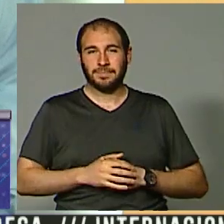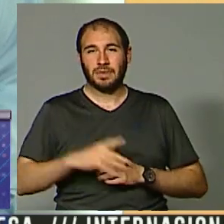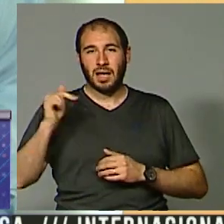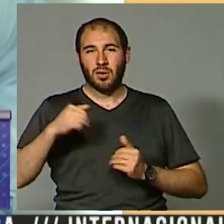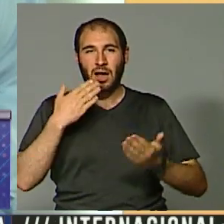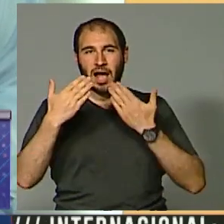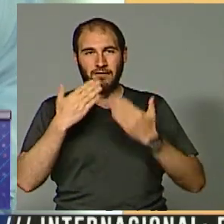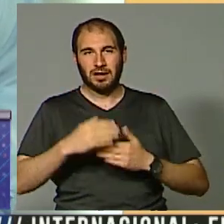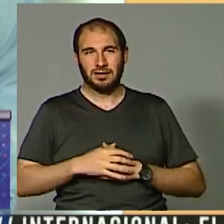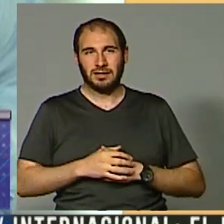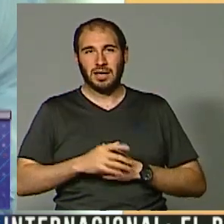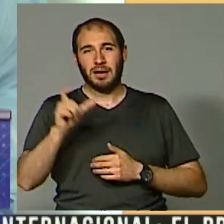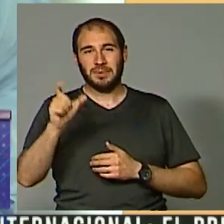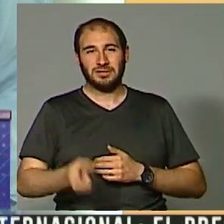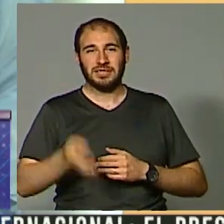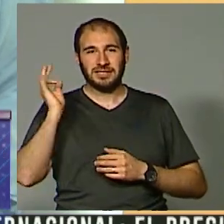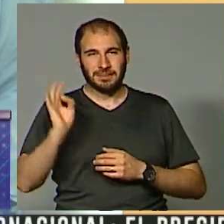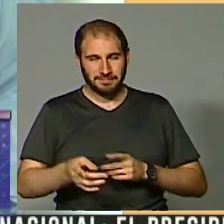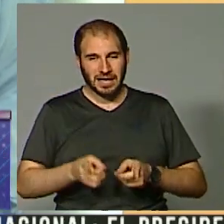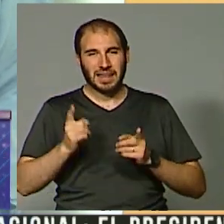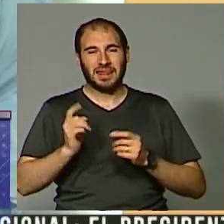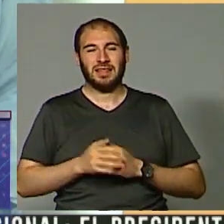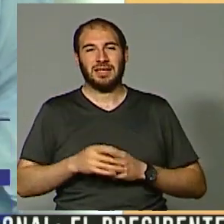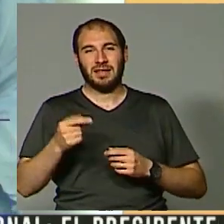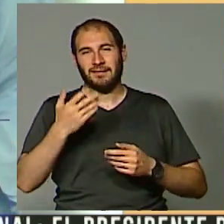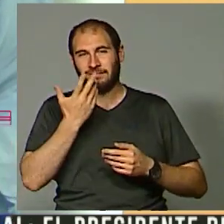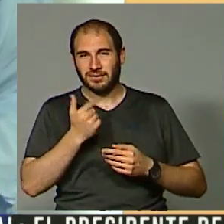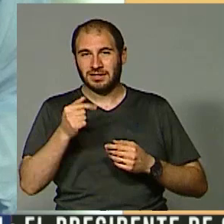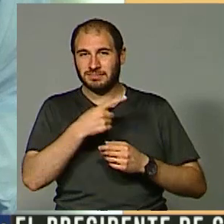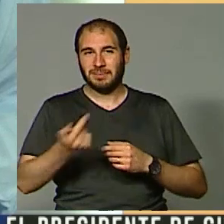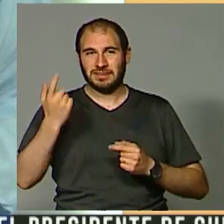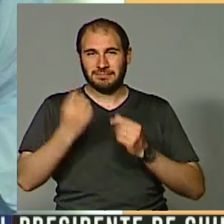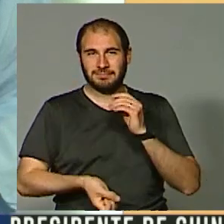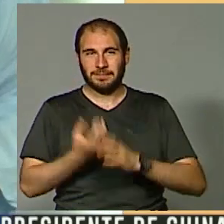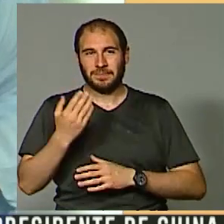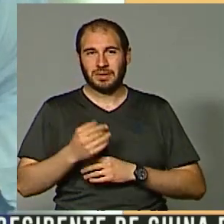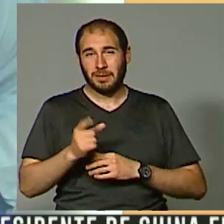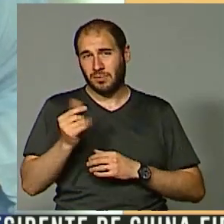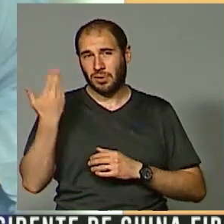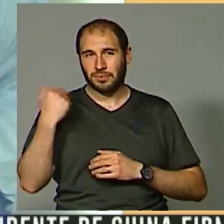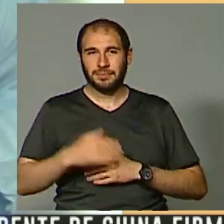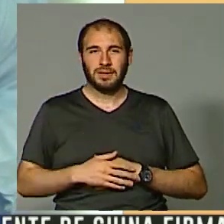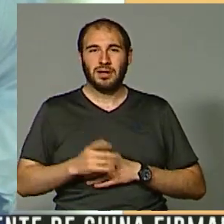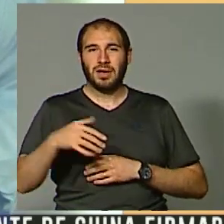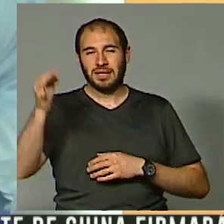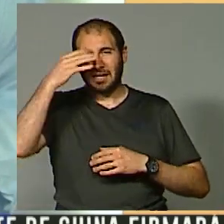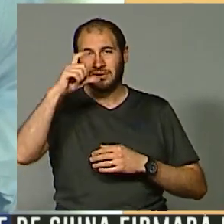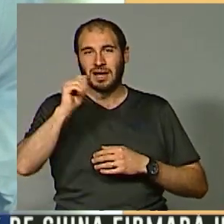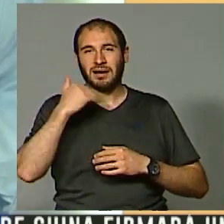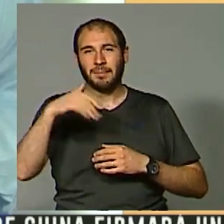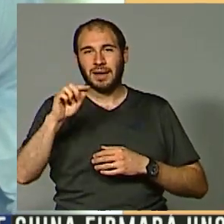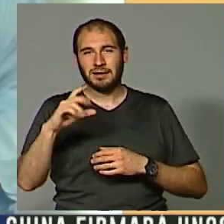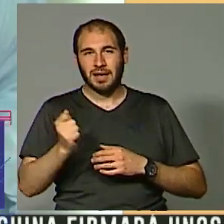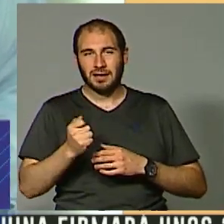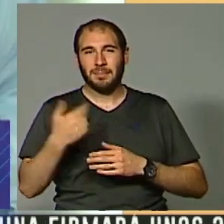vamos a hablar con alguien que también nos trae algo para disfrutar, que estrenaba la semana pasada, bueno, hace algunos días, ahí en el Teatro Cajamarca, y que